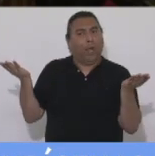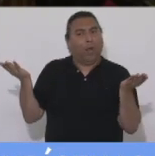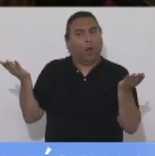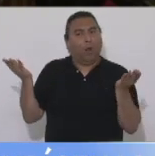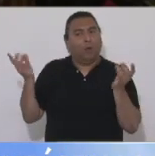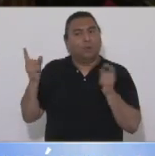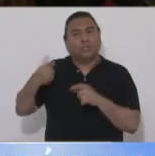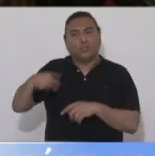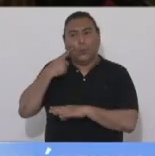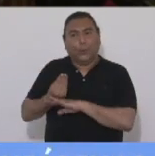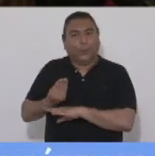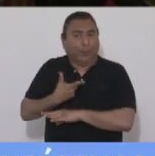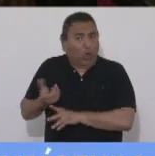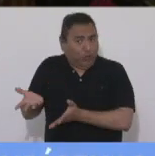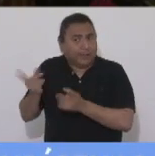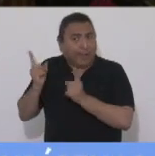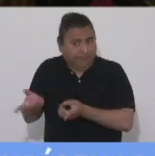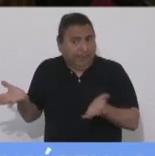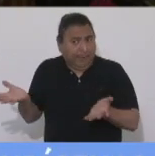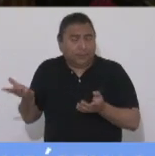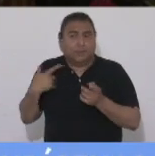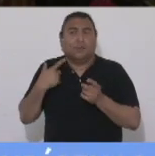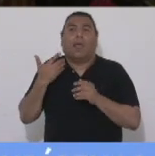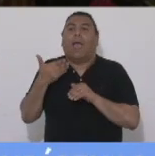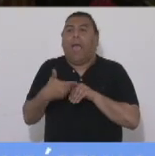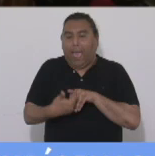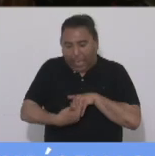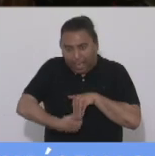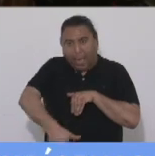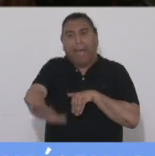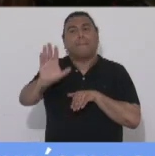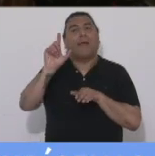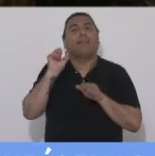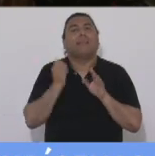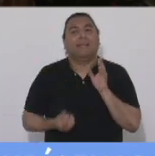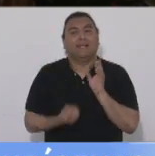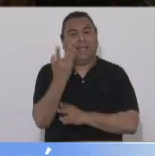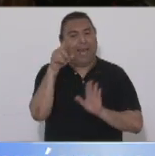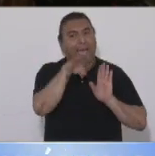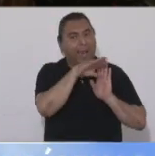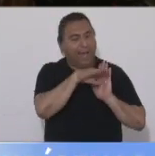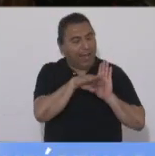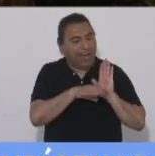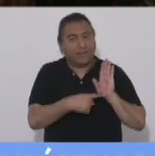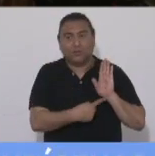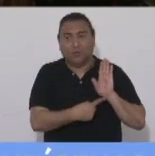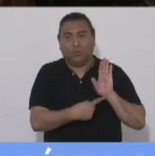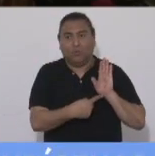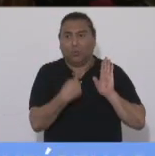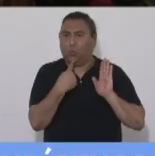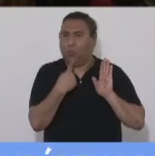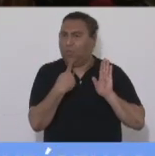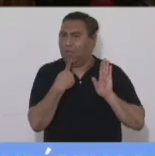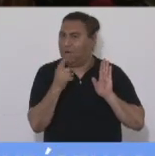que ocupan, o sea que a partir de la reglamentación no quedan dudas o